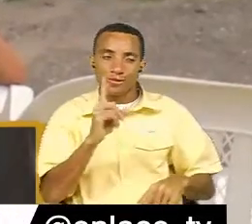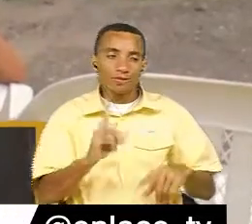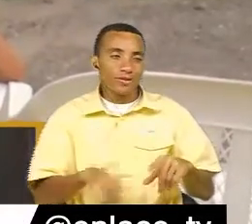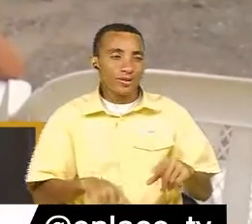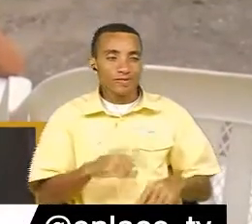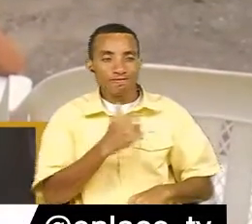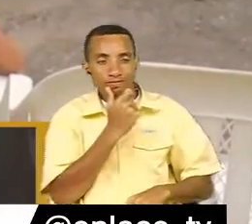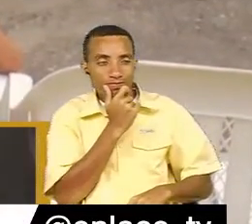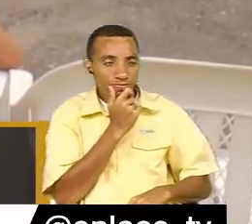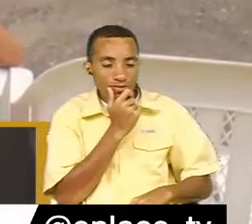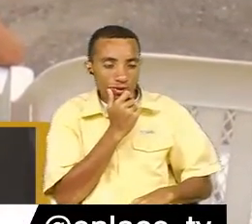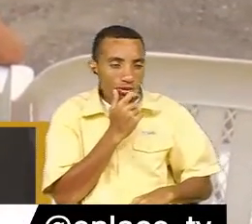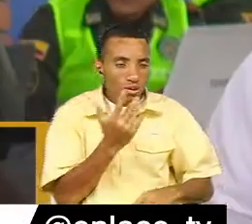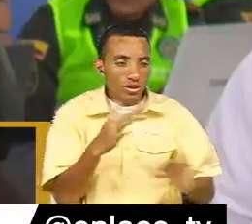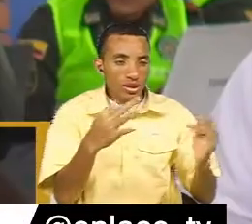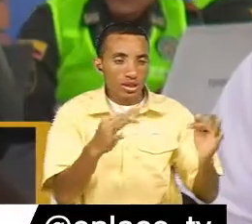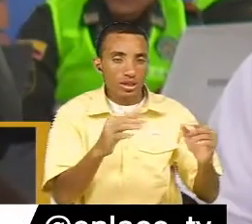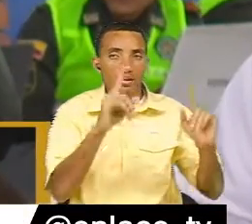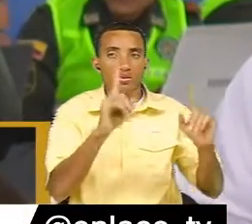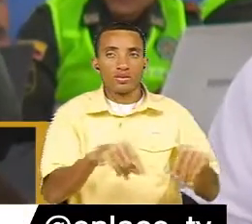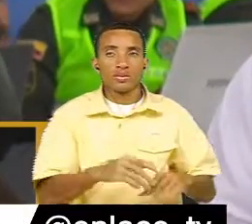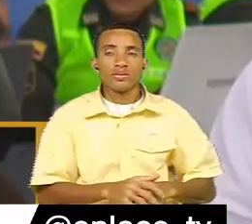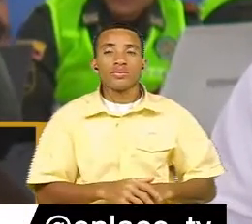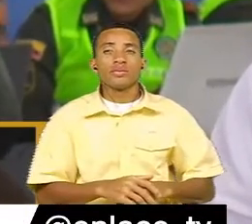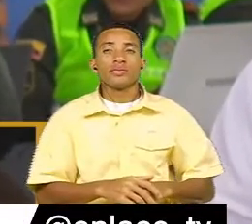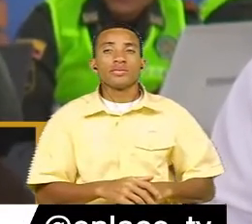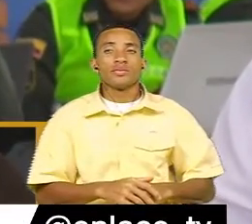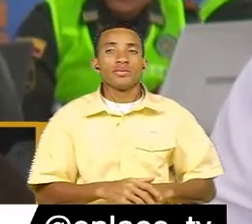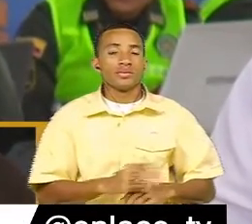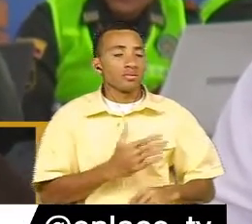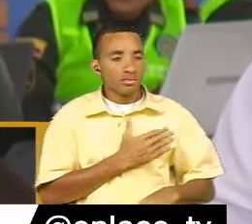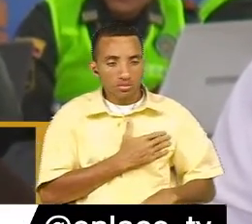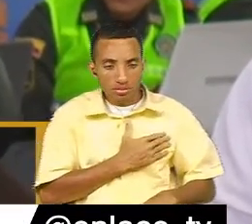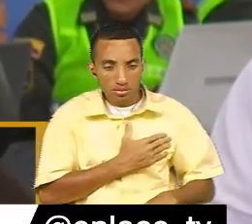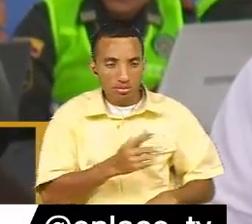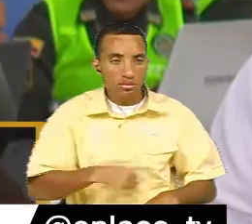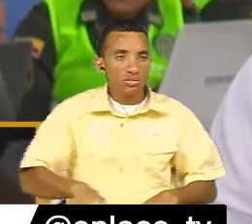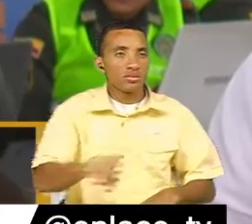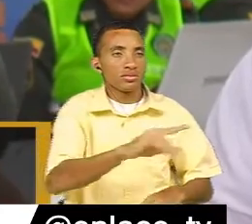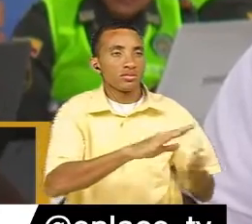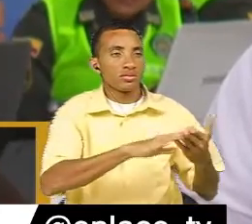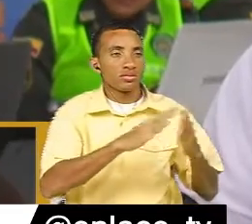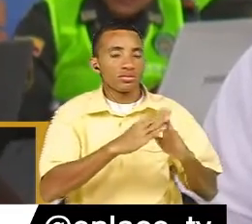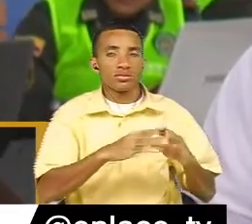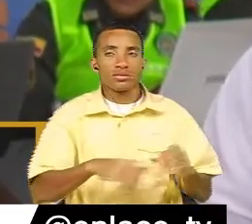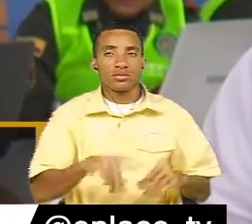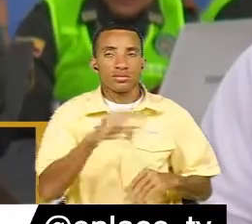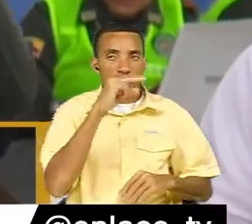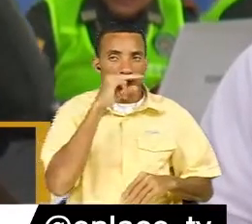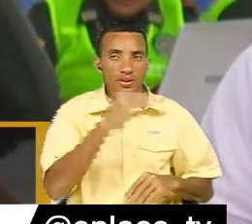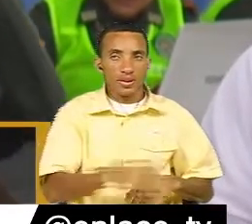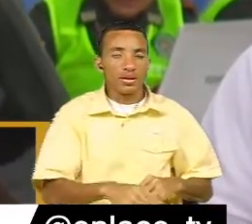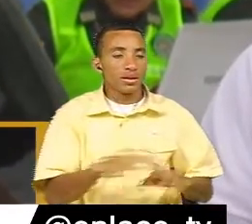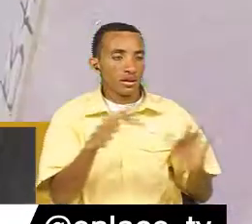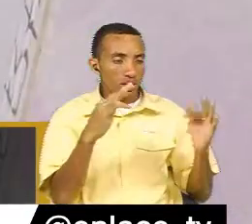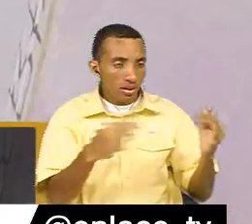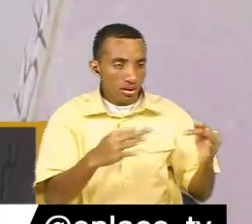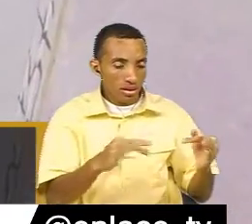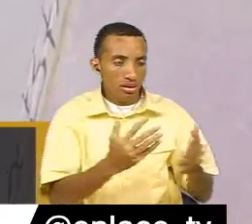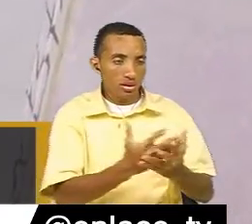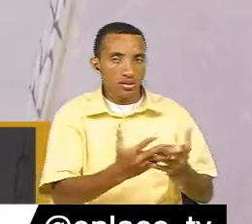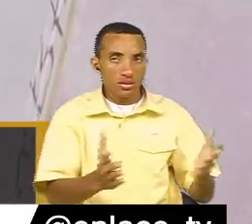para consultar sus tareas. Los colocamos a disposición de la comunidad para ayudarle a nuestros niños precisamente a eso, a hacer sus tareas,